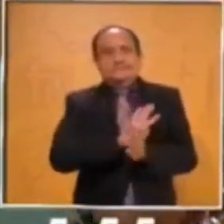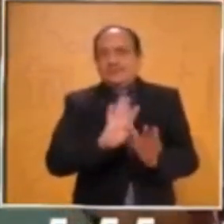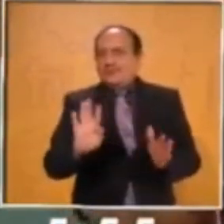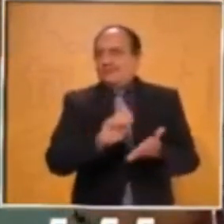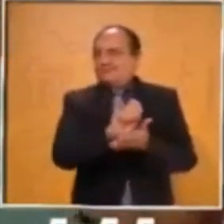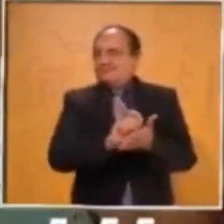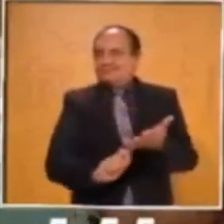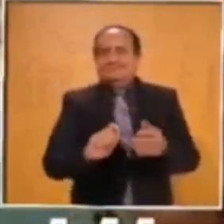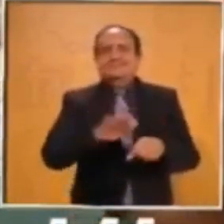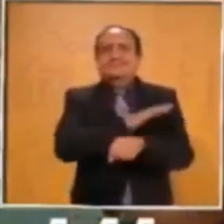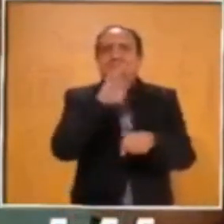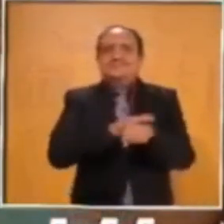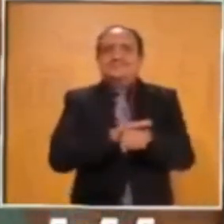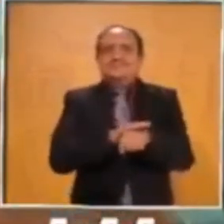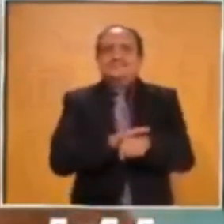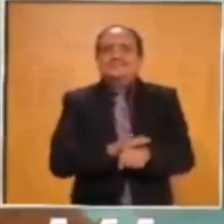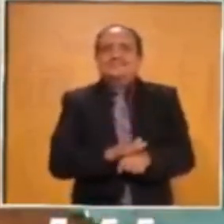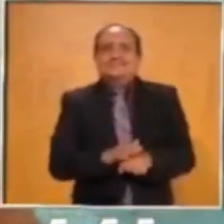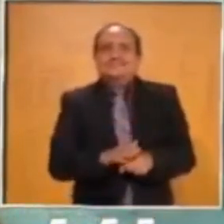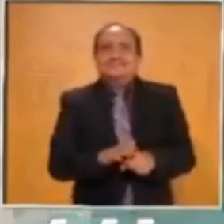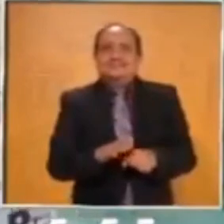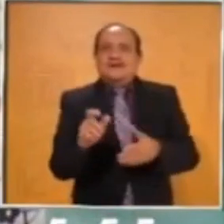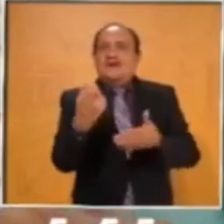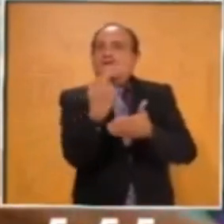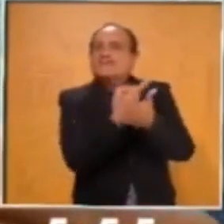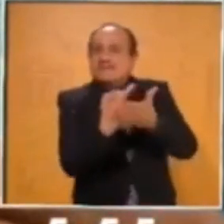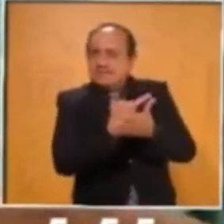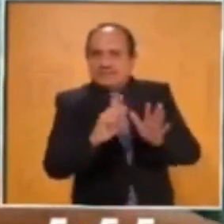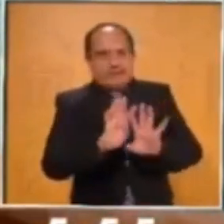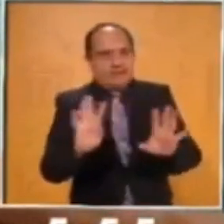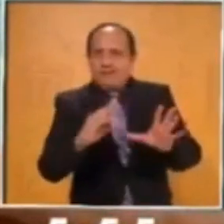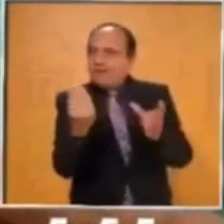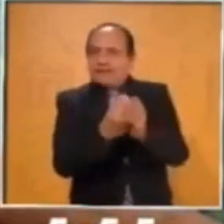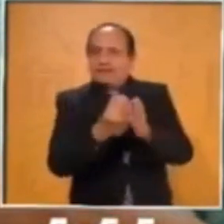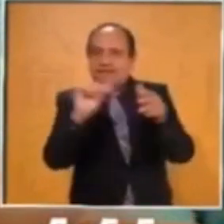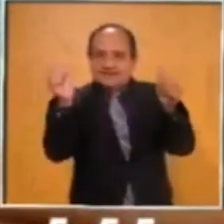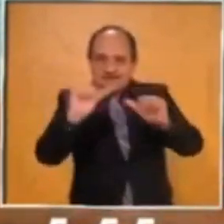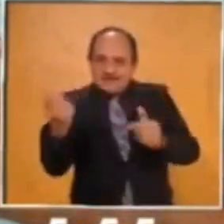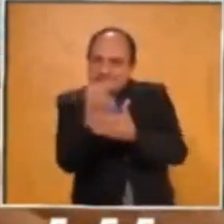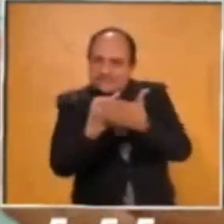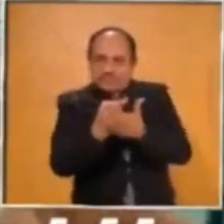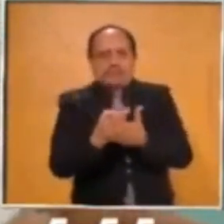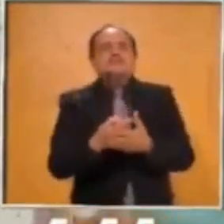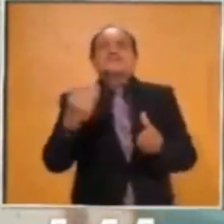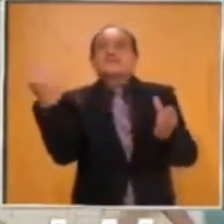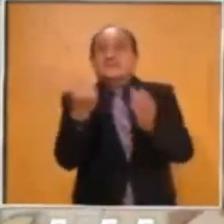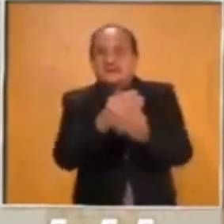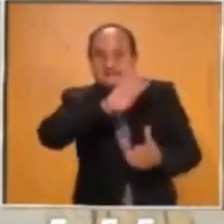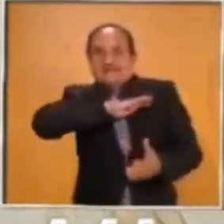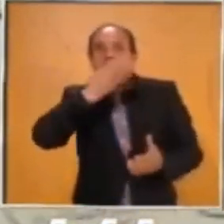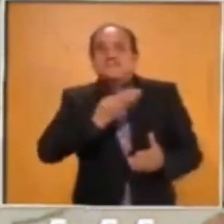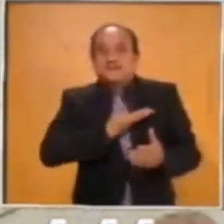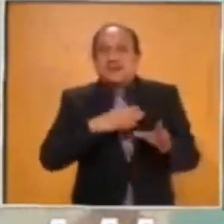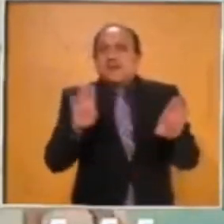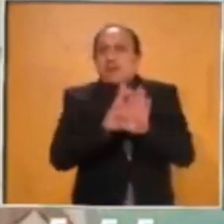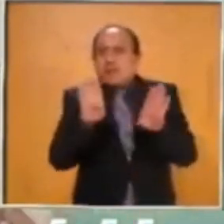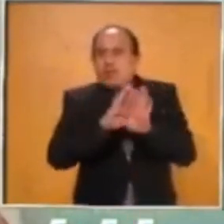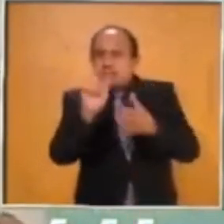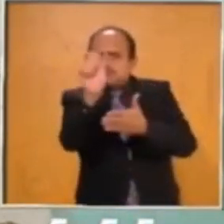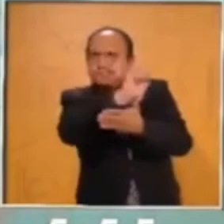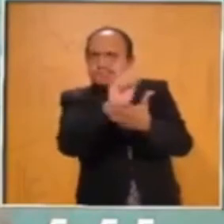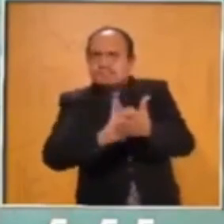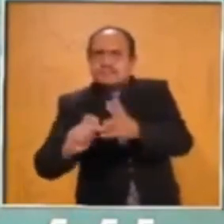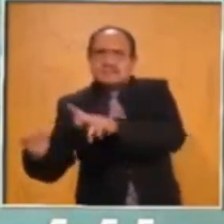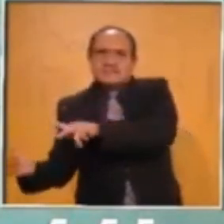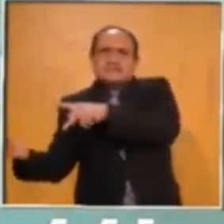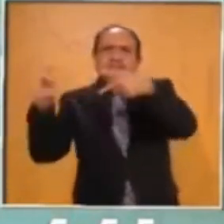no vamos a calificar el dibujo. No es clase de artes, es clase de español. Lo que vamos a calificar es cómo van a trasladar